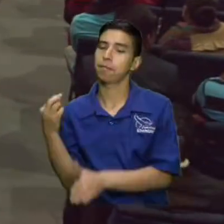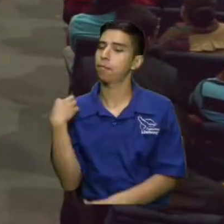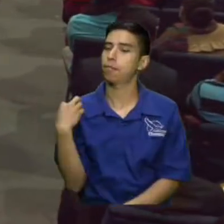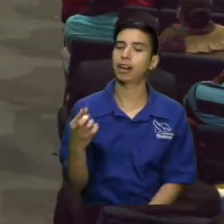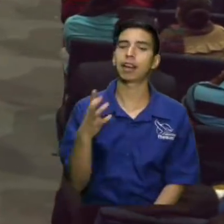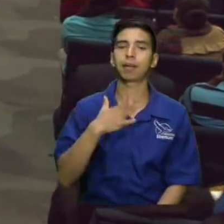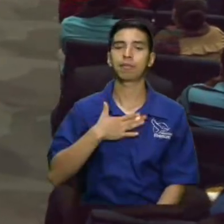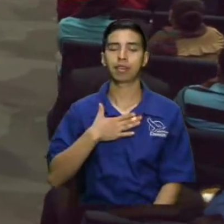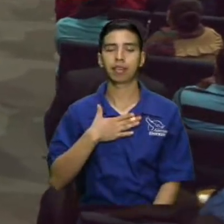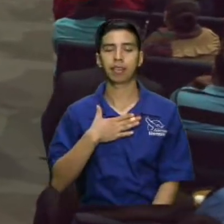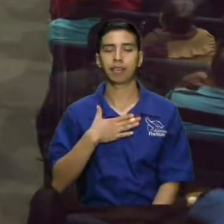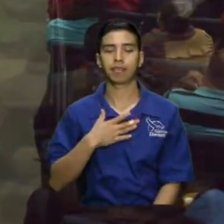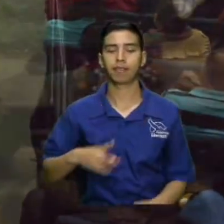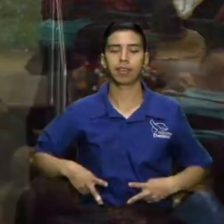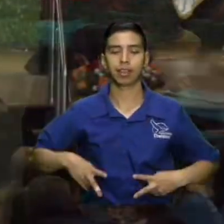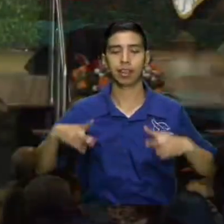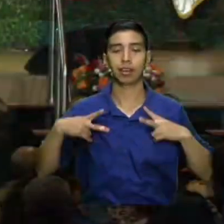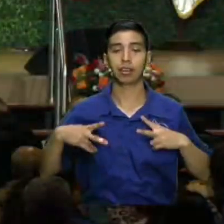Entonces hay que estar seguro.